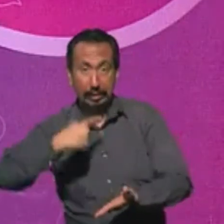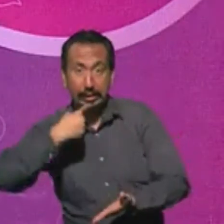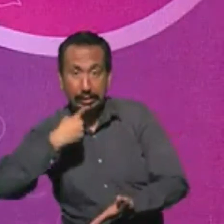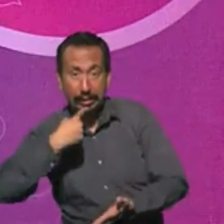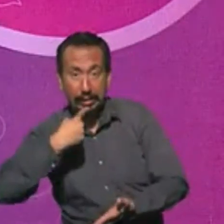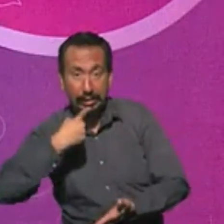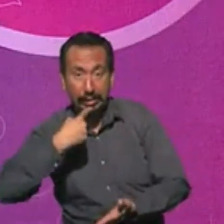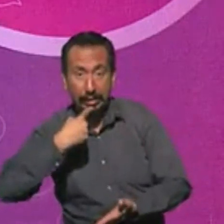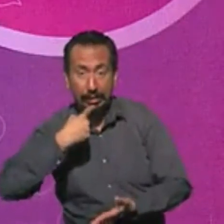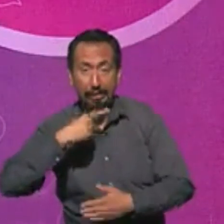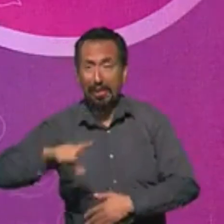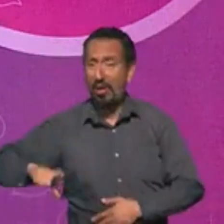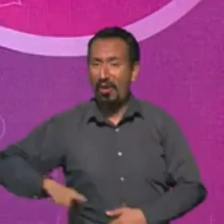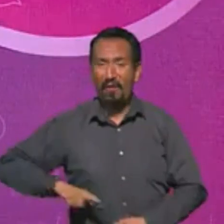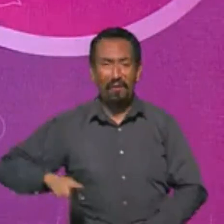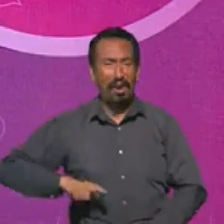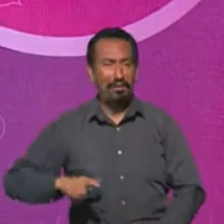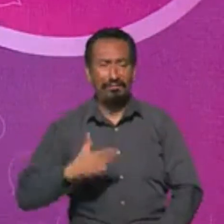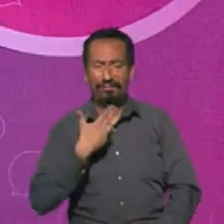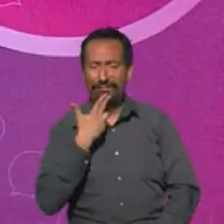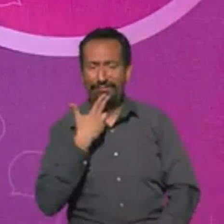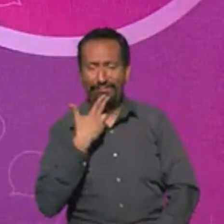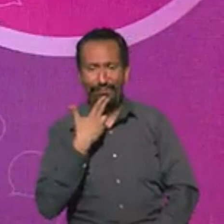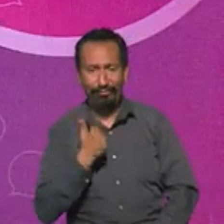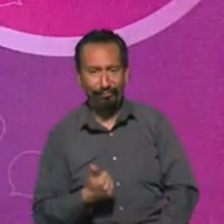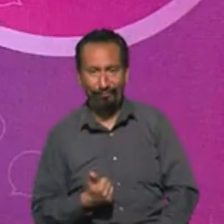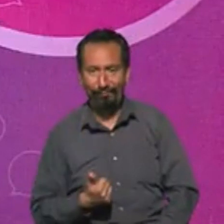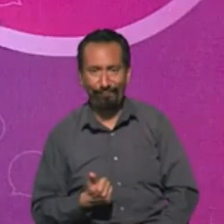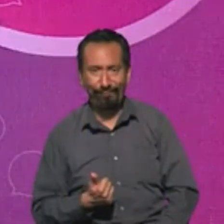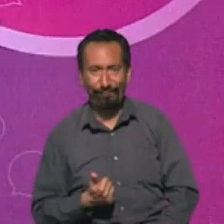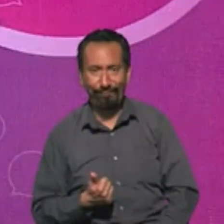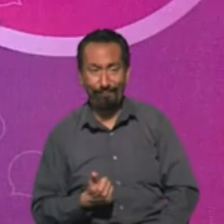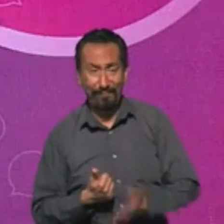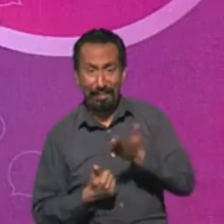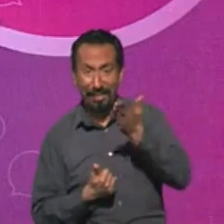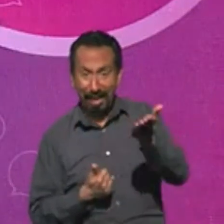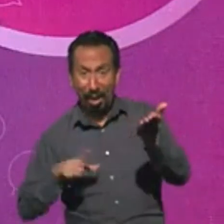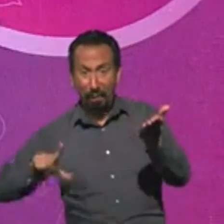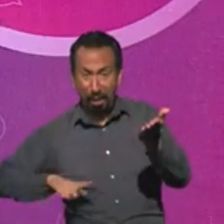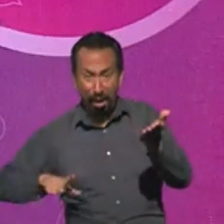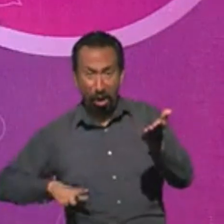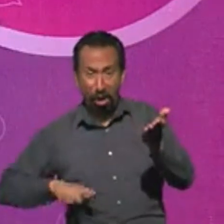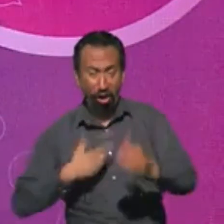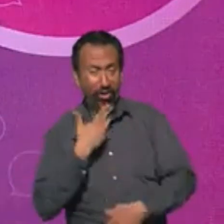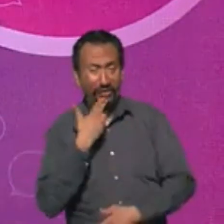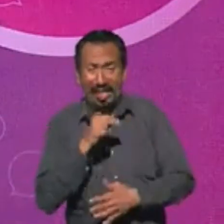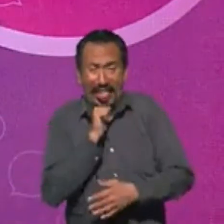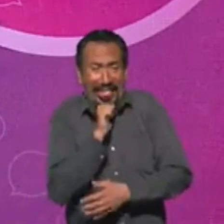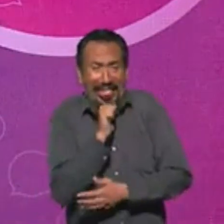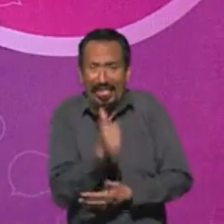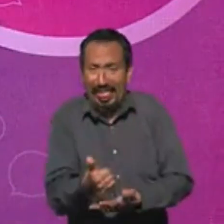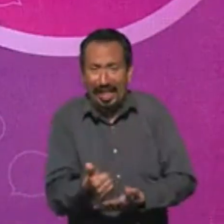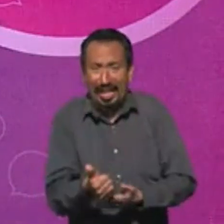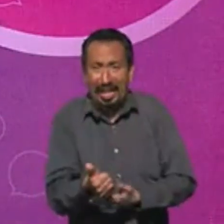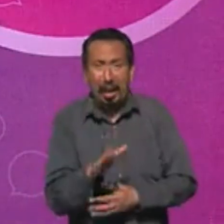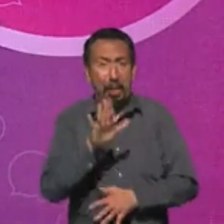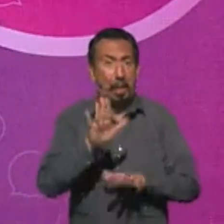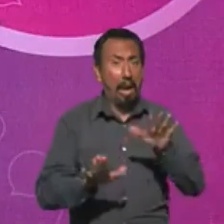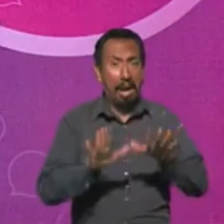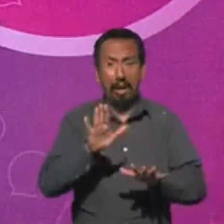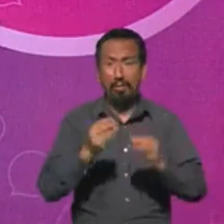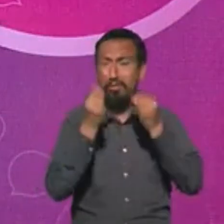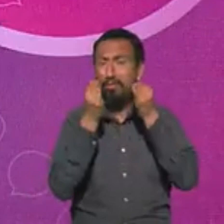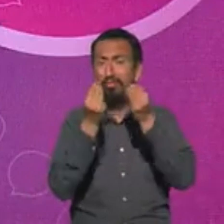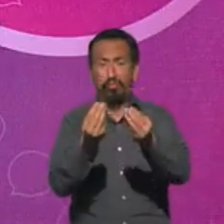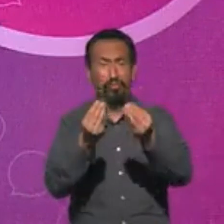un desgobierno tenemos un modelo fallido donde lo que manda es la